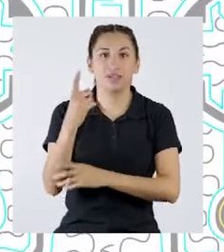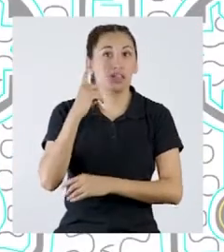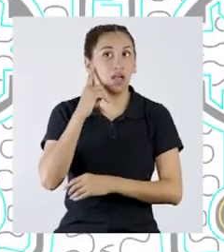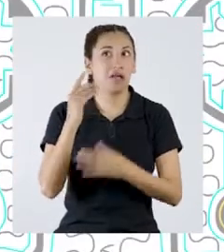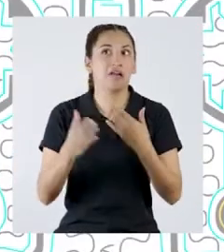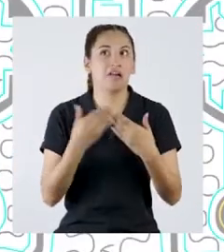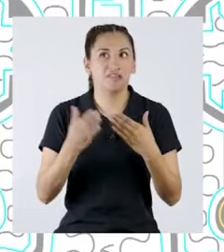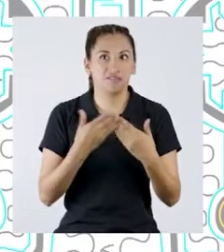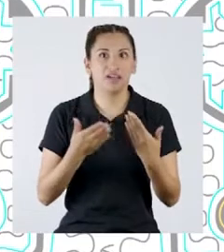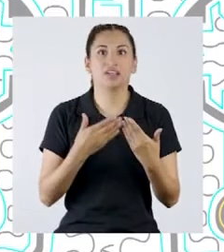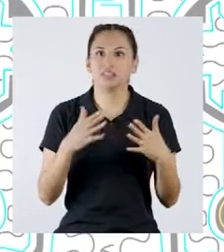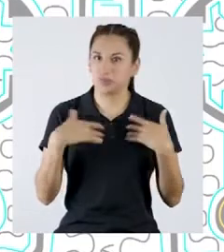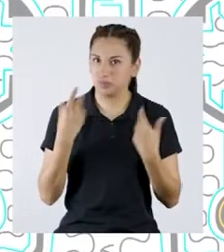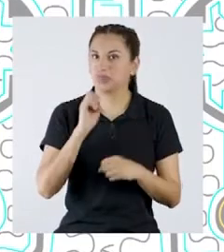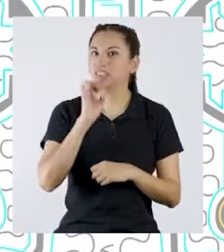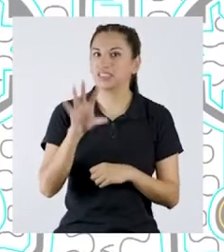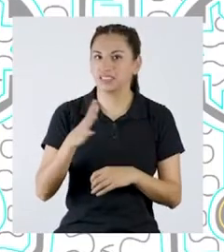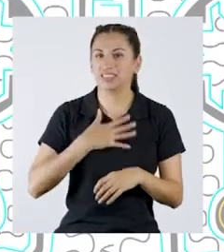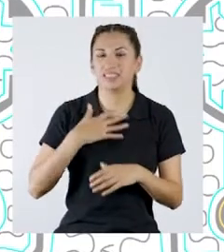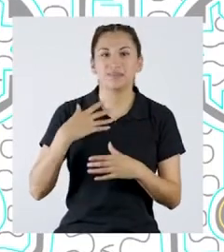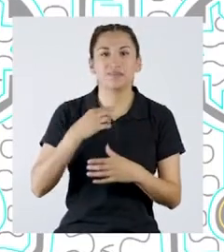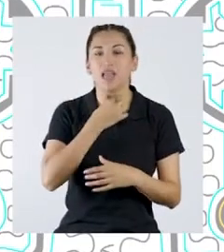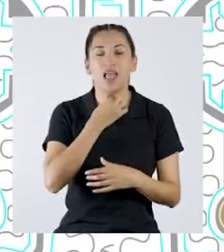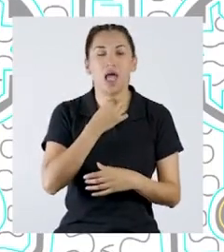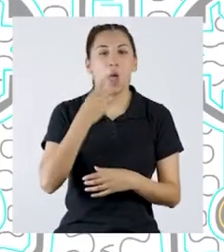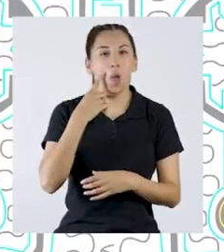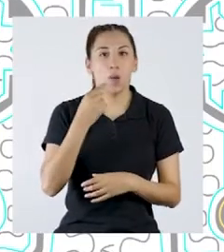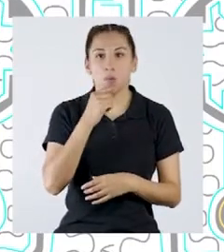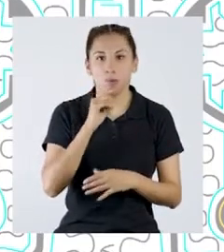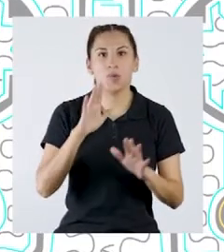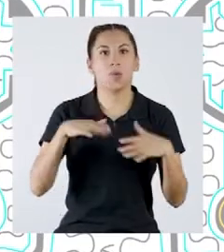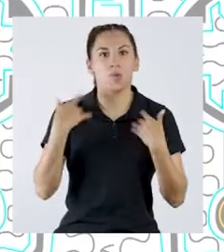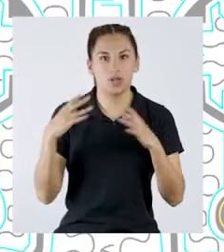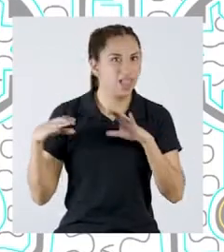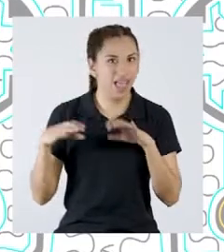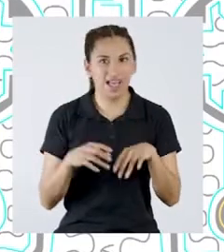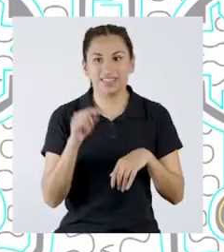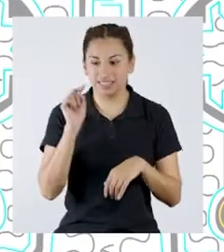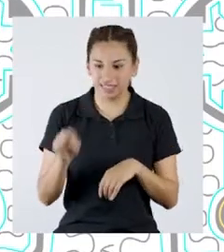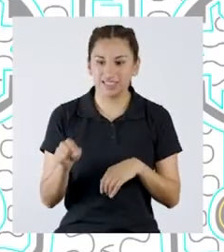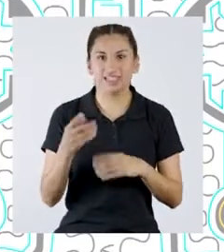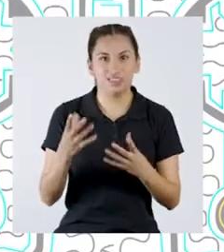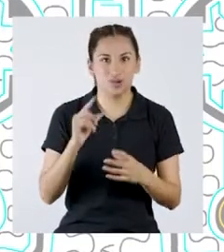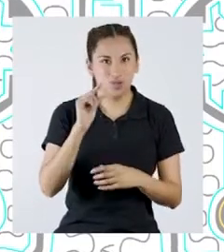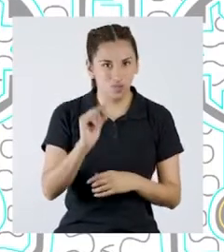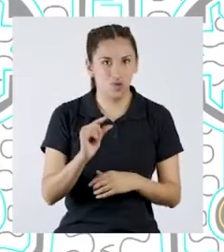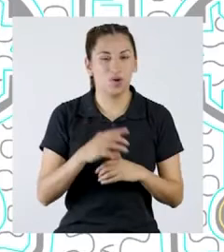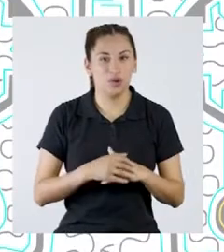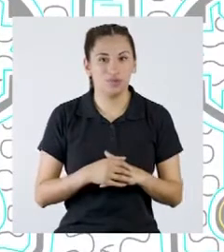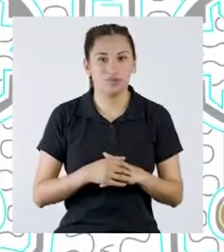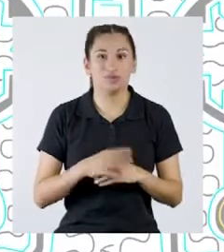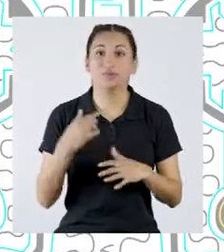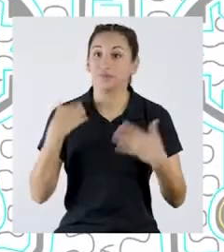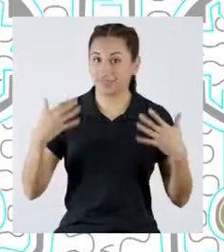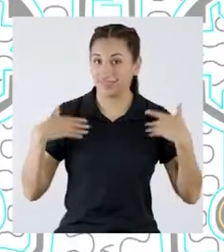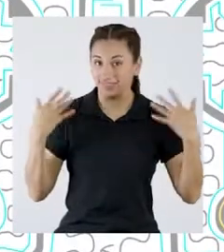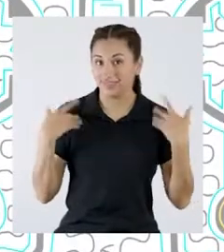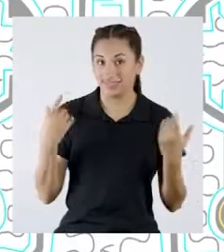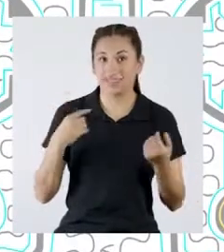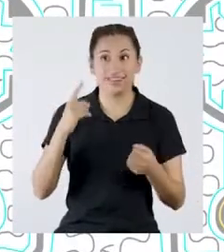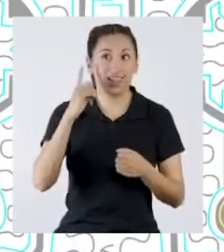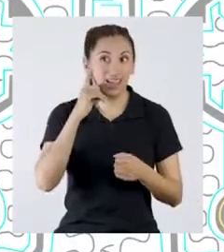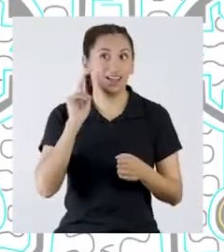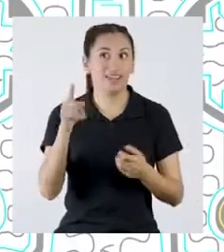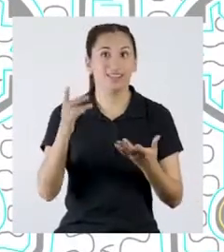fácil. Podría decirles a mis abuelitos para hacer un poco. Me alegra mucho